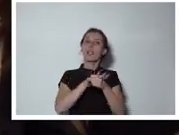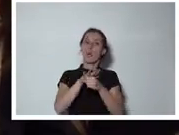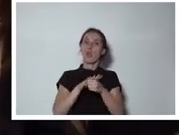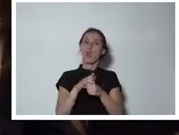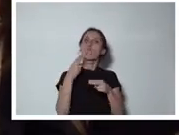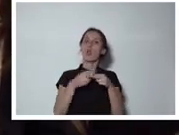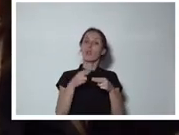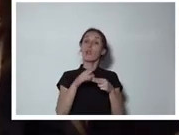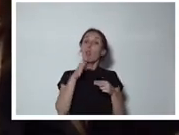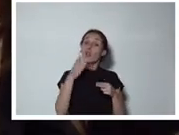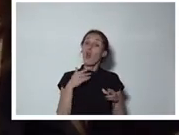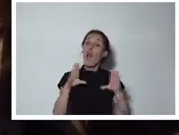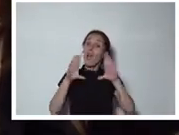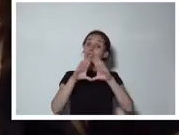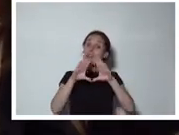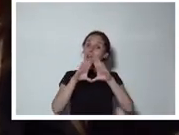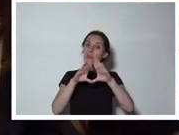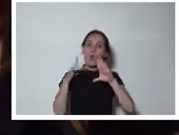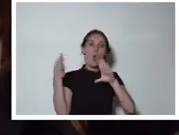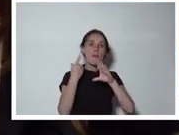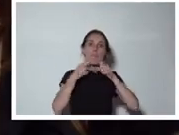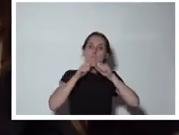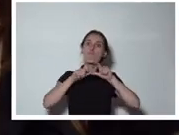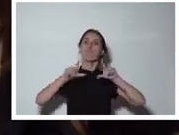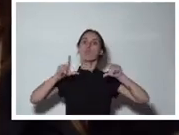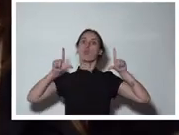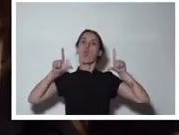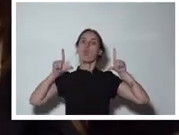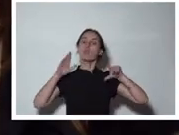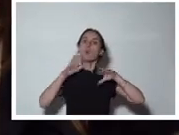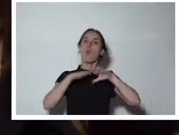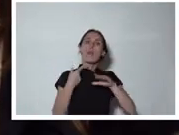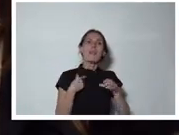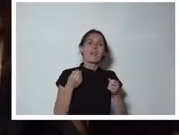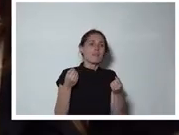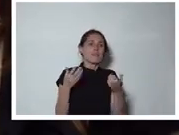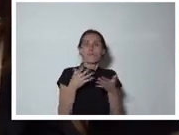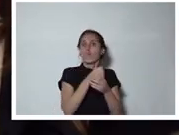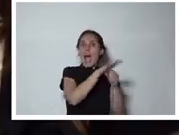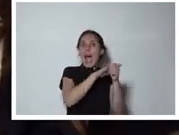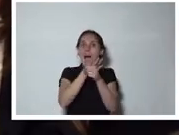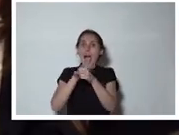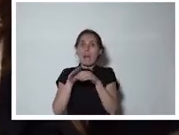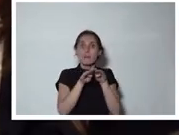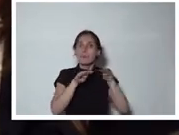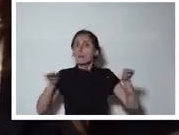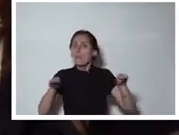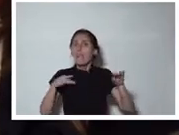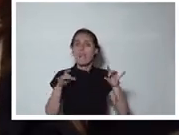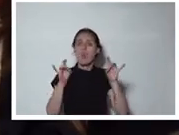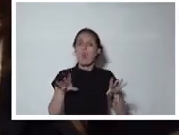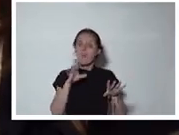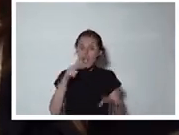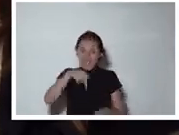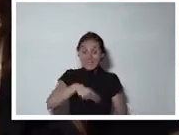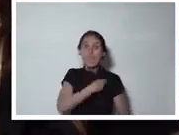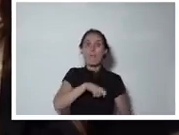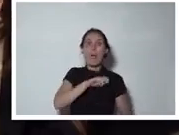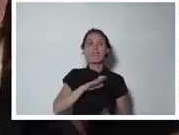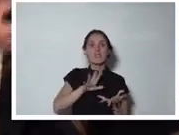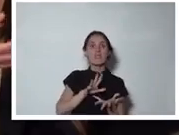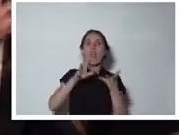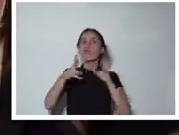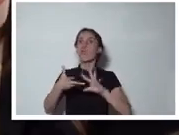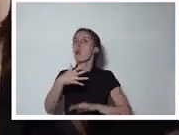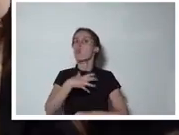feminismo tiene que estar en el centro de la agenda de la transformación de nuestro país porque no podemos transformar este país no podemos